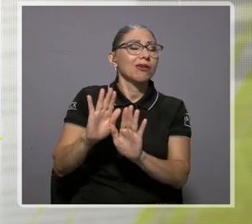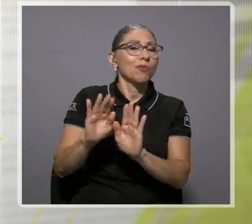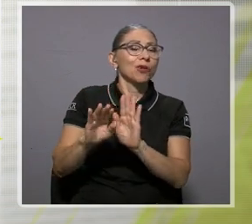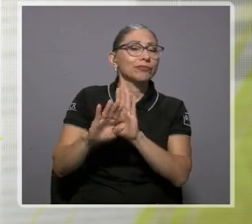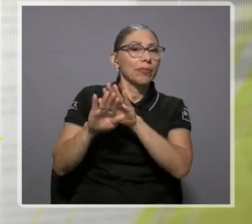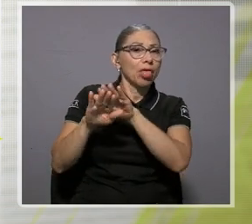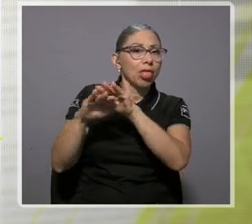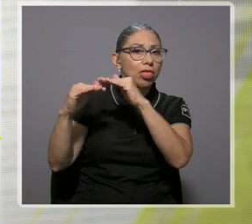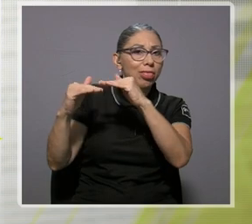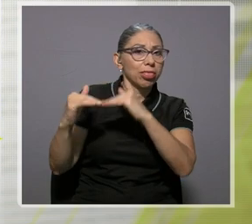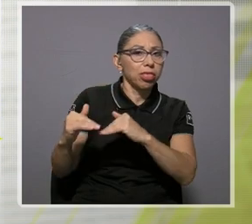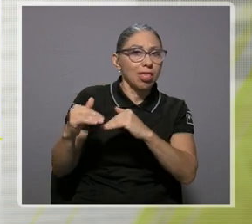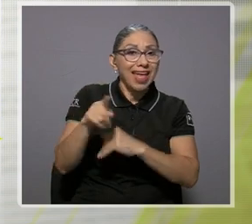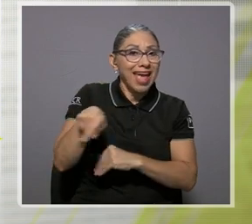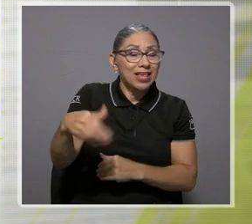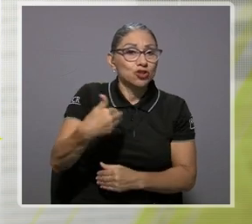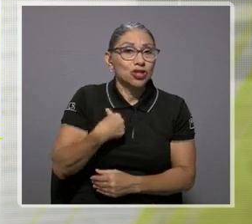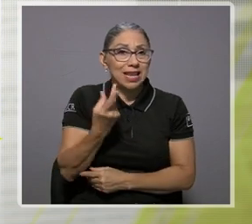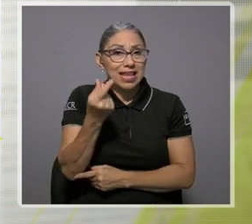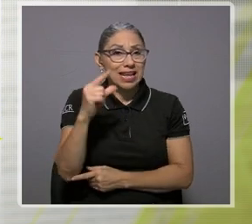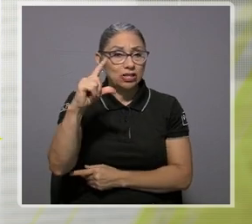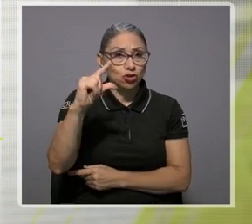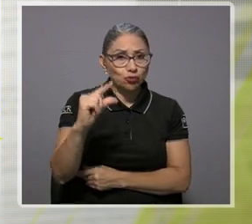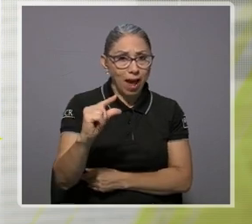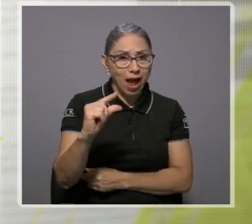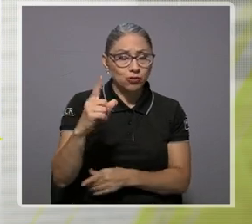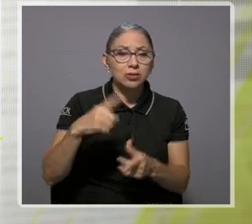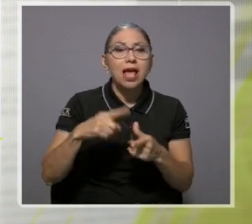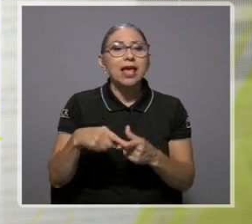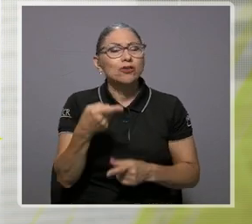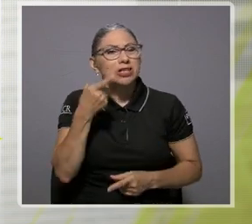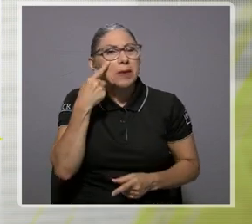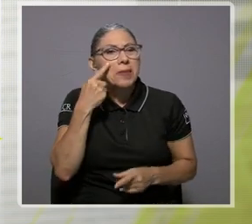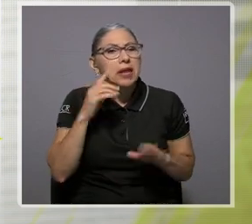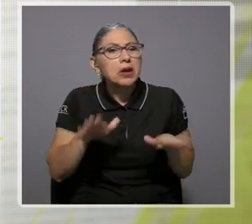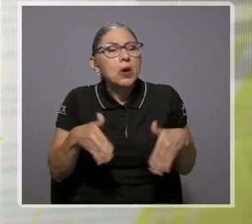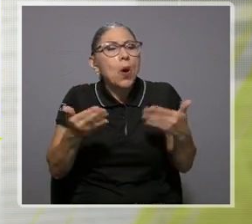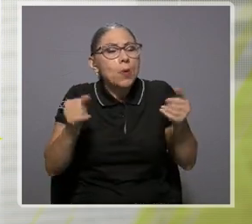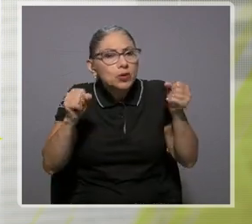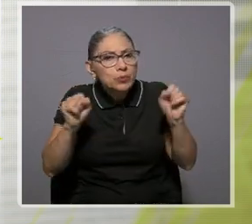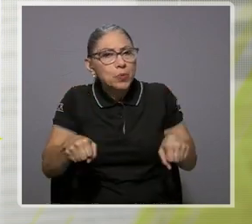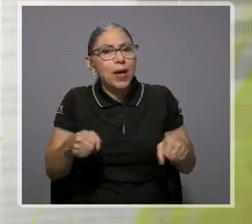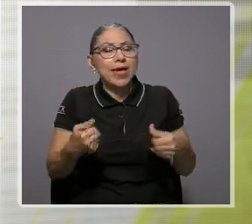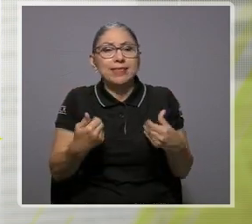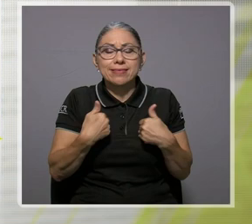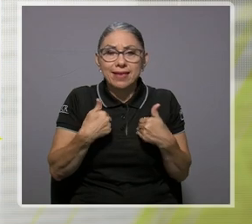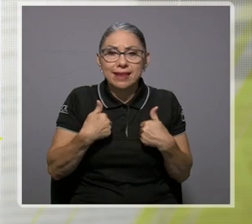bajos ingresos, y entonces la idea es ver cómo se puede tener